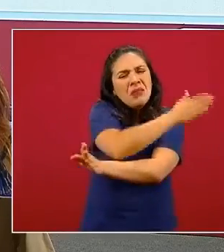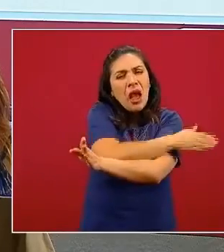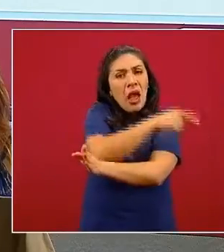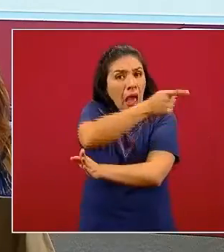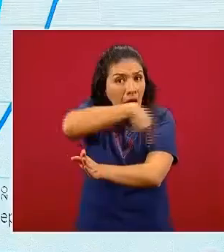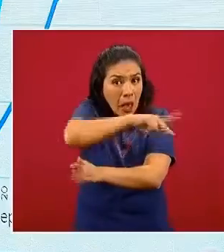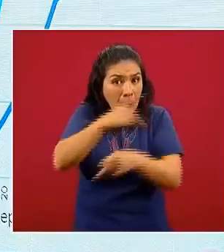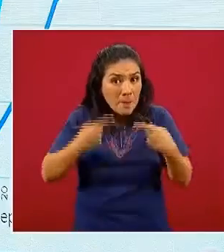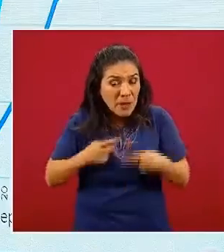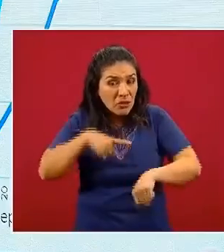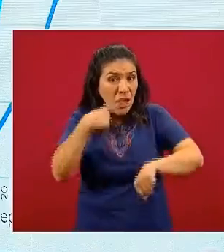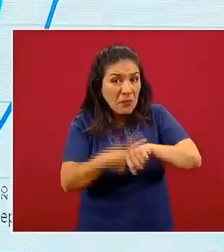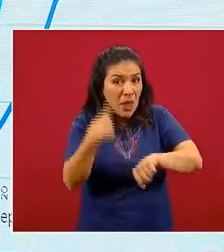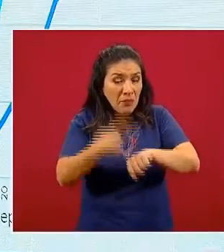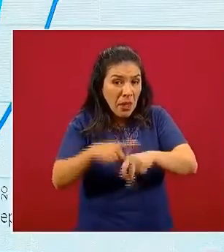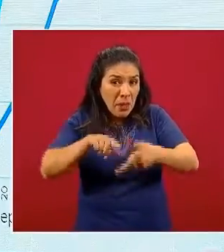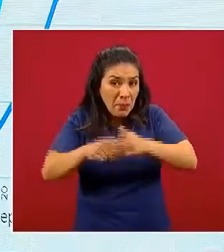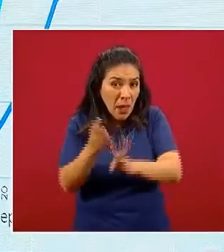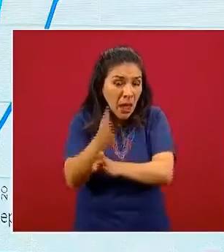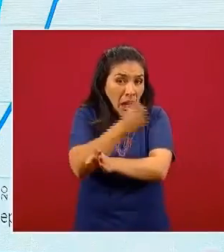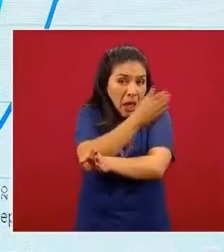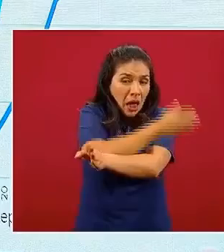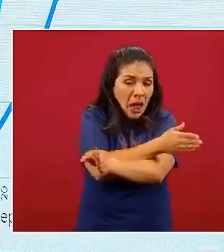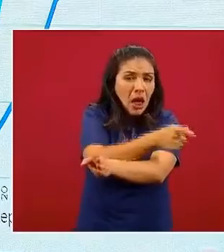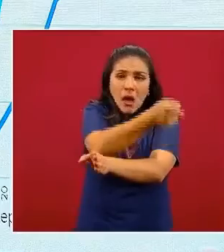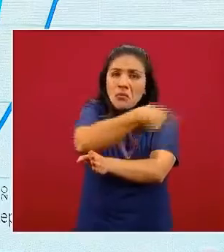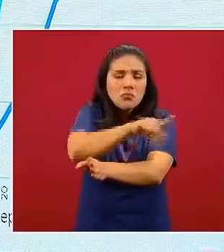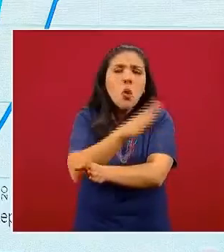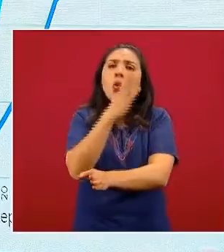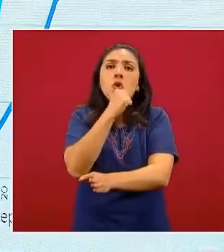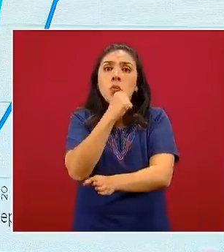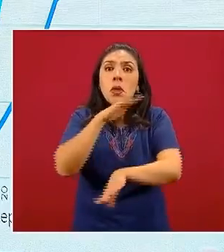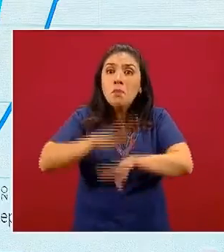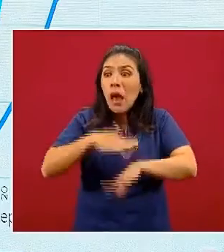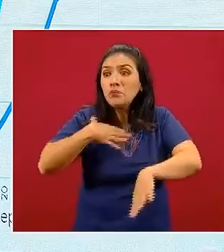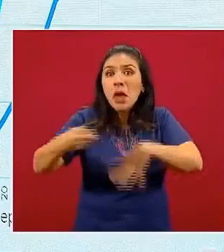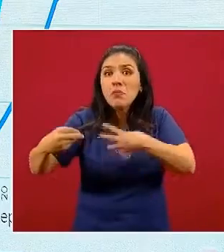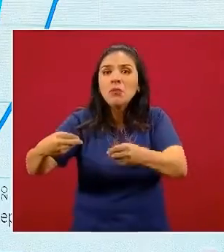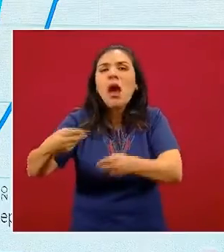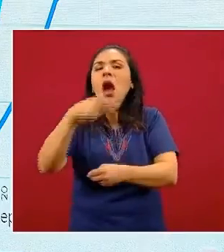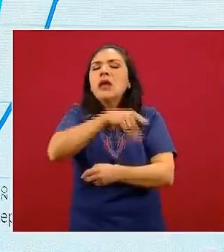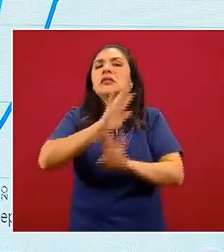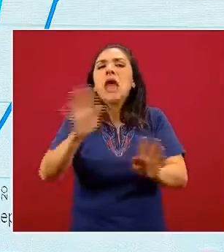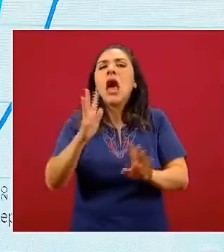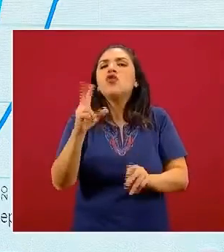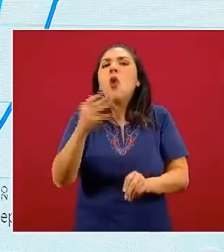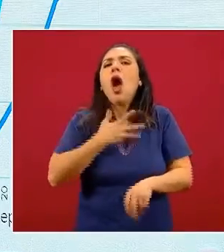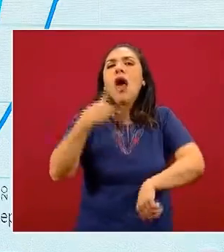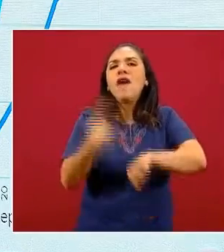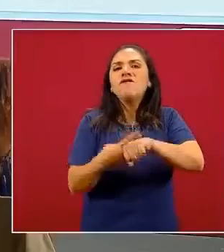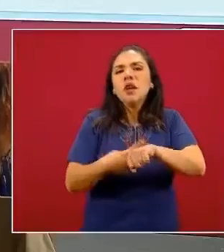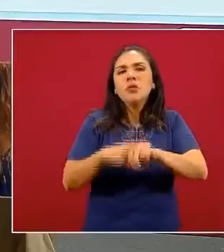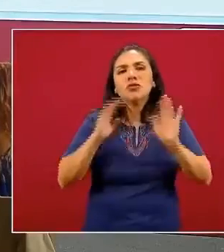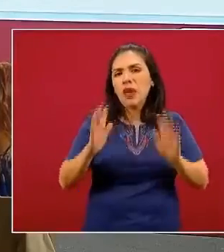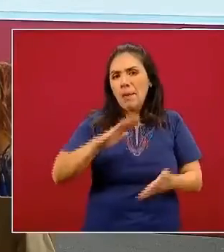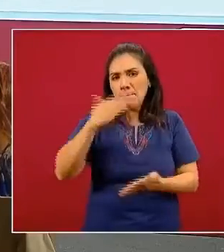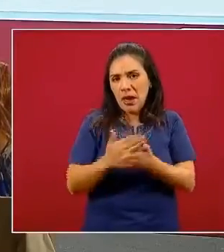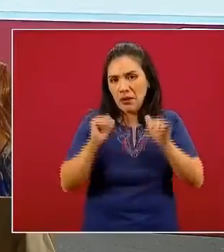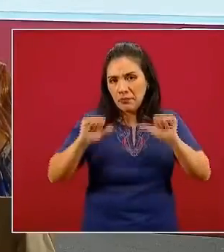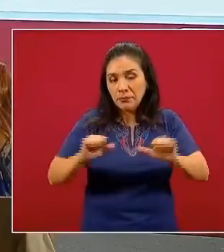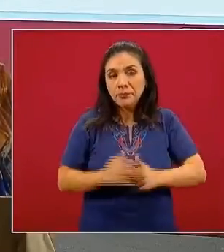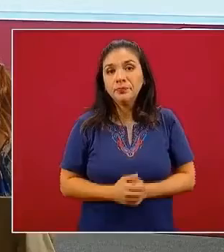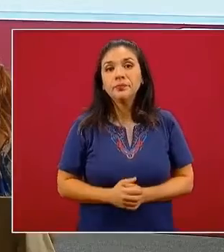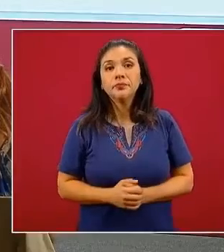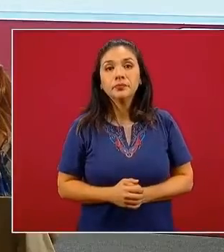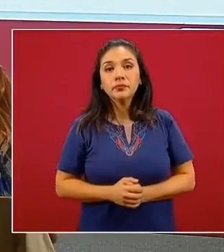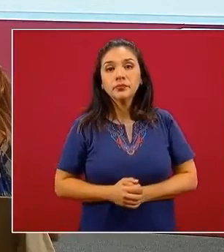semanas, que es el inicio del año, no pueden ya contagiar, ya no son casos de enfermedad. La siguiente, por